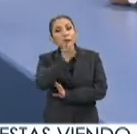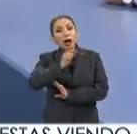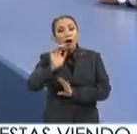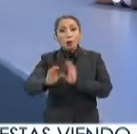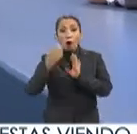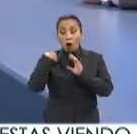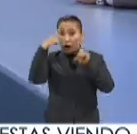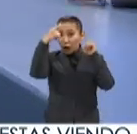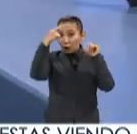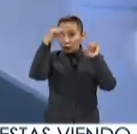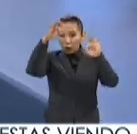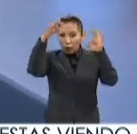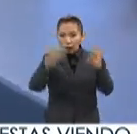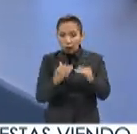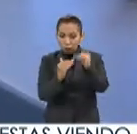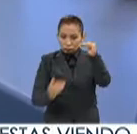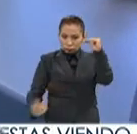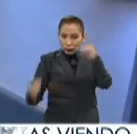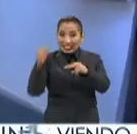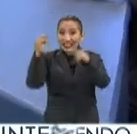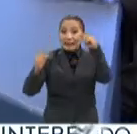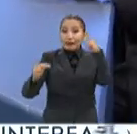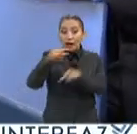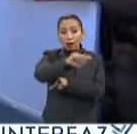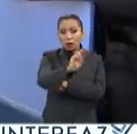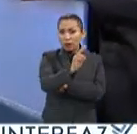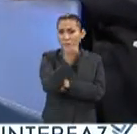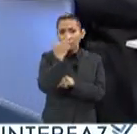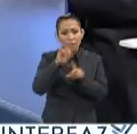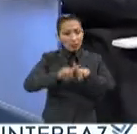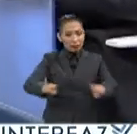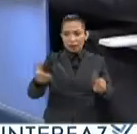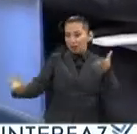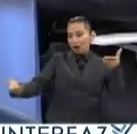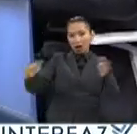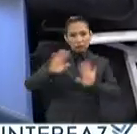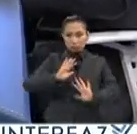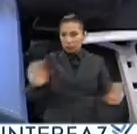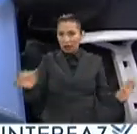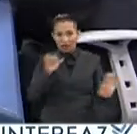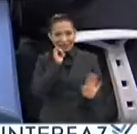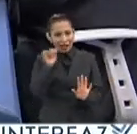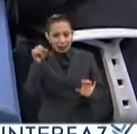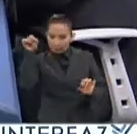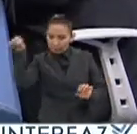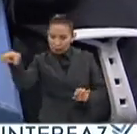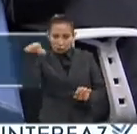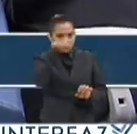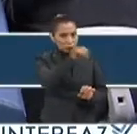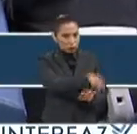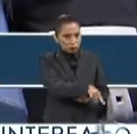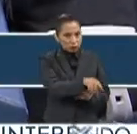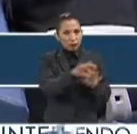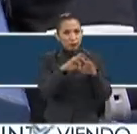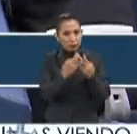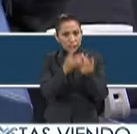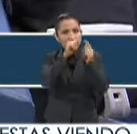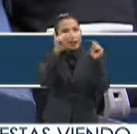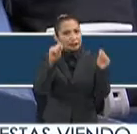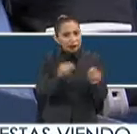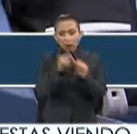de egreso. Claro. Por lo tanto, la UNAM no tiene ninguna distinción ni hace diferencia en los títulos que